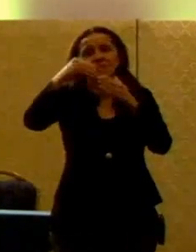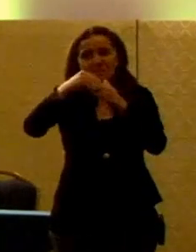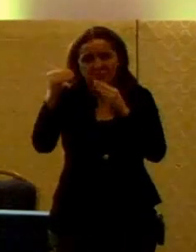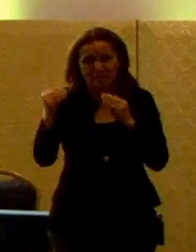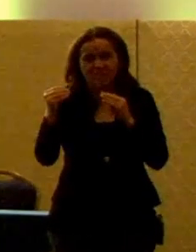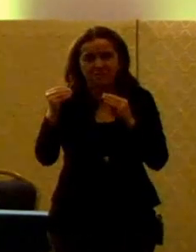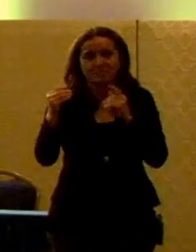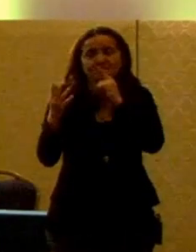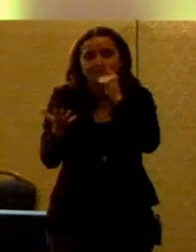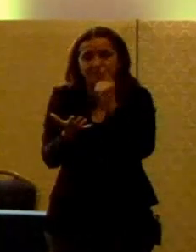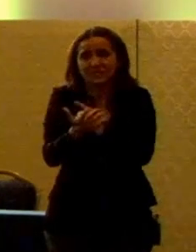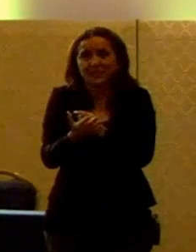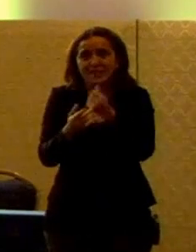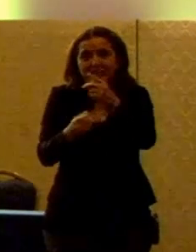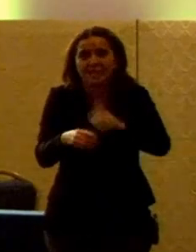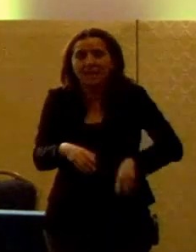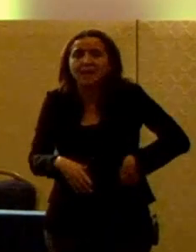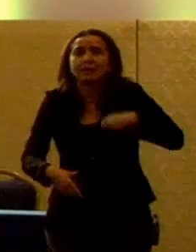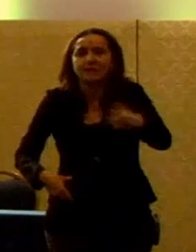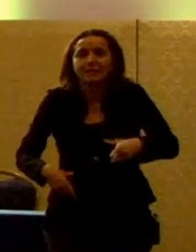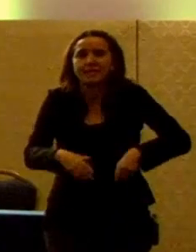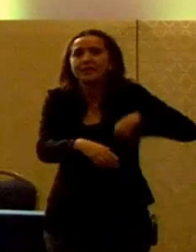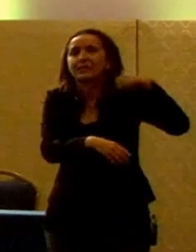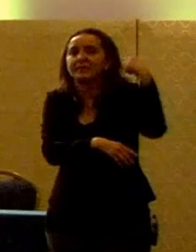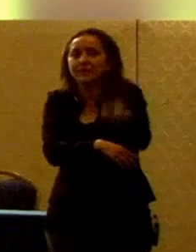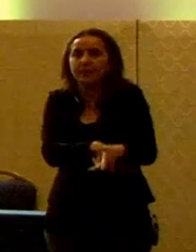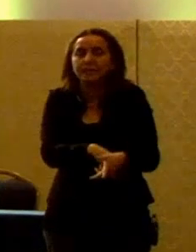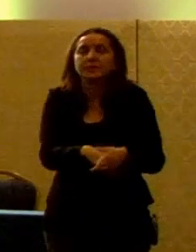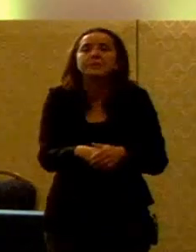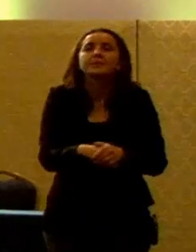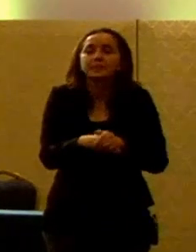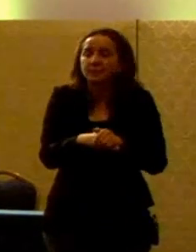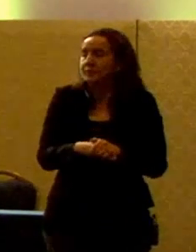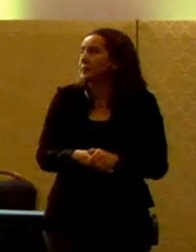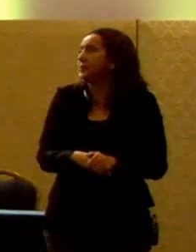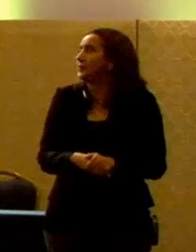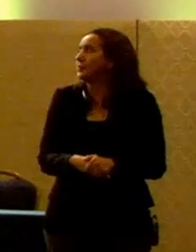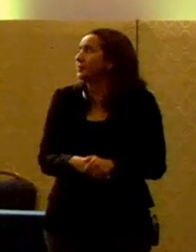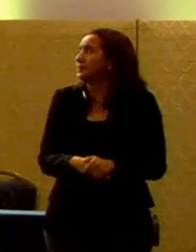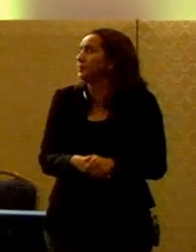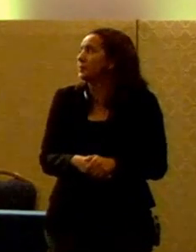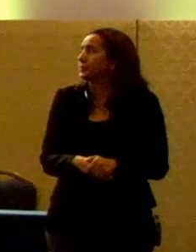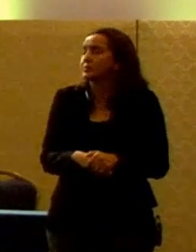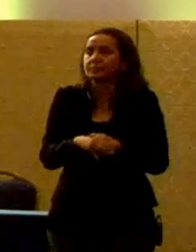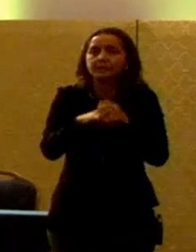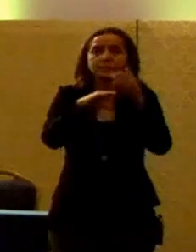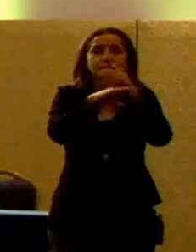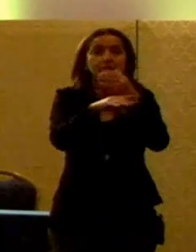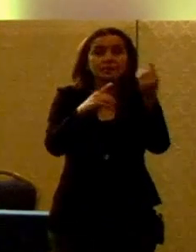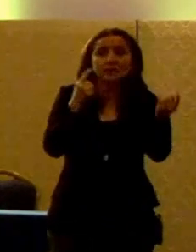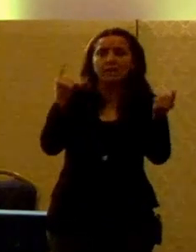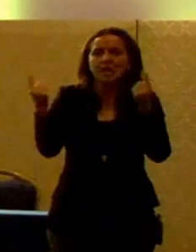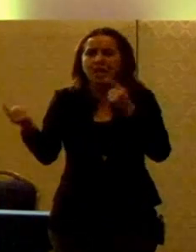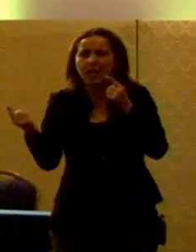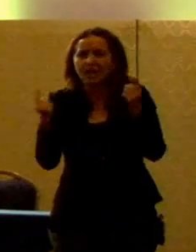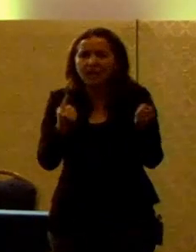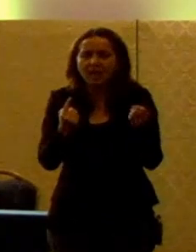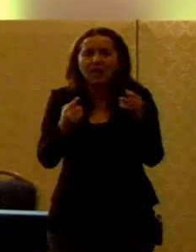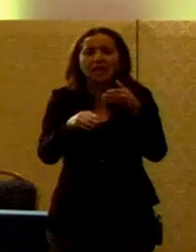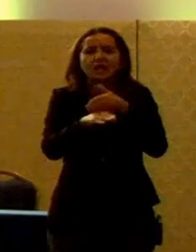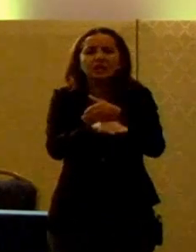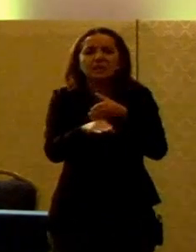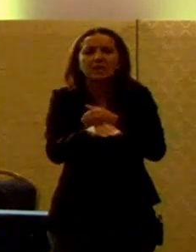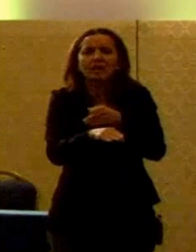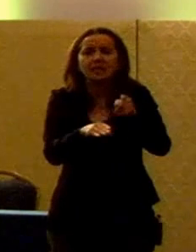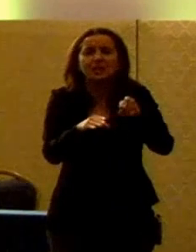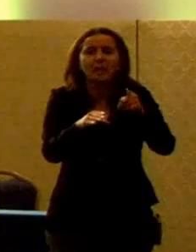¿verdad? 2,300 millones de dólares son como 2 billones. Si hacemos el comparativo lineal, entonces aquí resulta que es como 5 veces